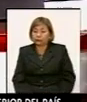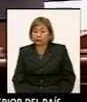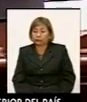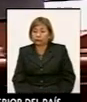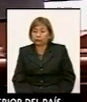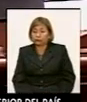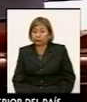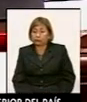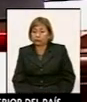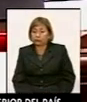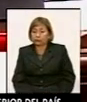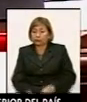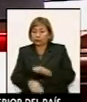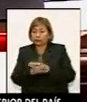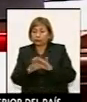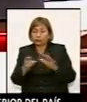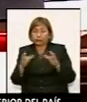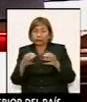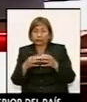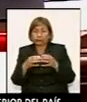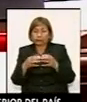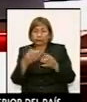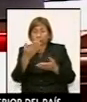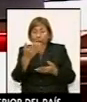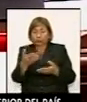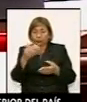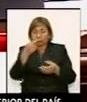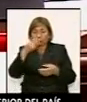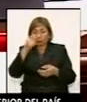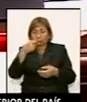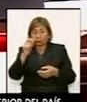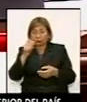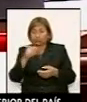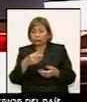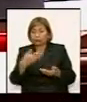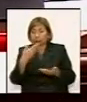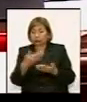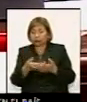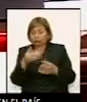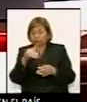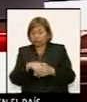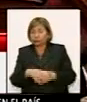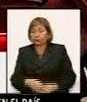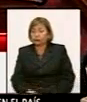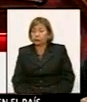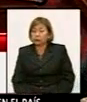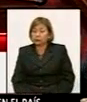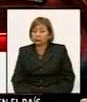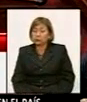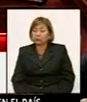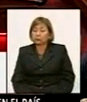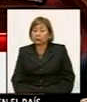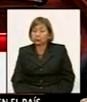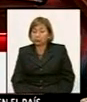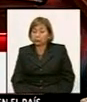congresista. Finalizado el debate, los congresistas se servirán marcar su asistencia para proceder a votar.